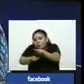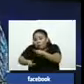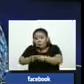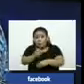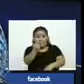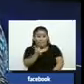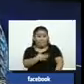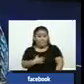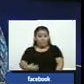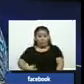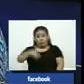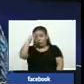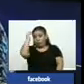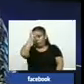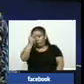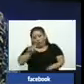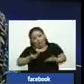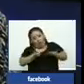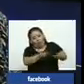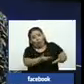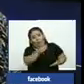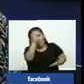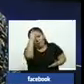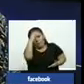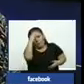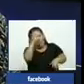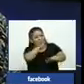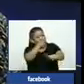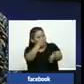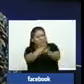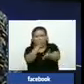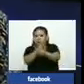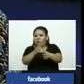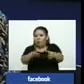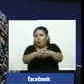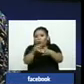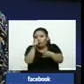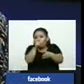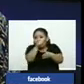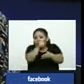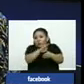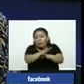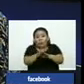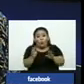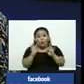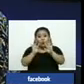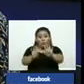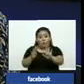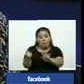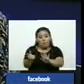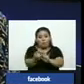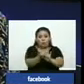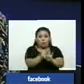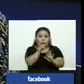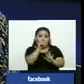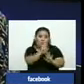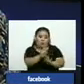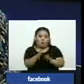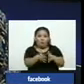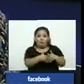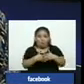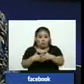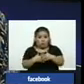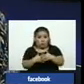Donald Trump ofreció ayuda a México para combatir los carteles tras la muerte de las 9 personas de nacionalidad